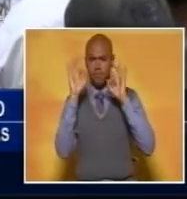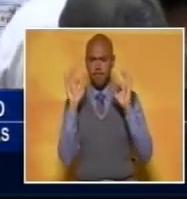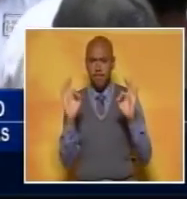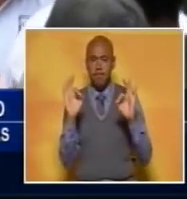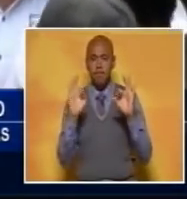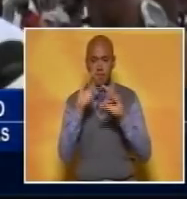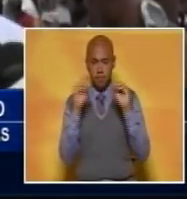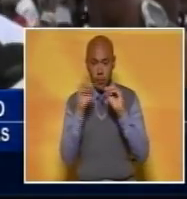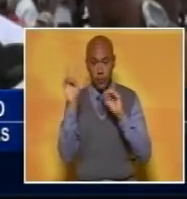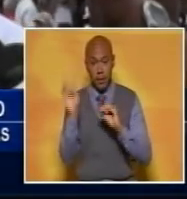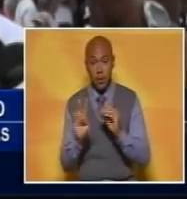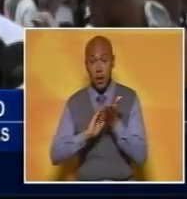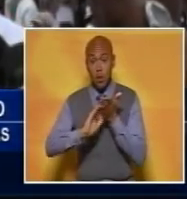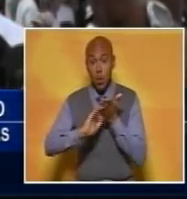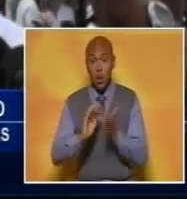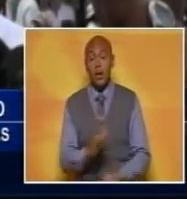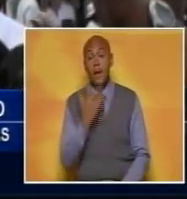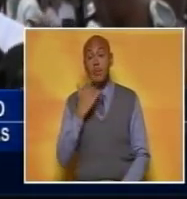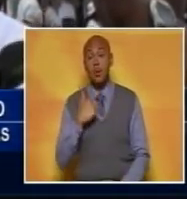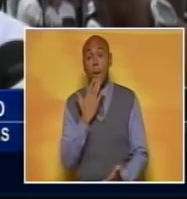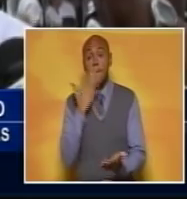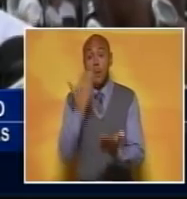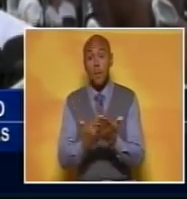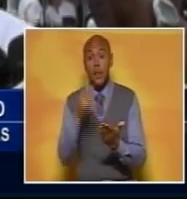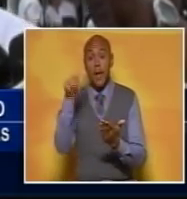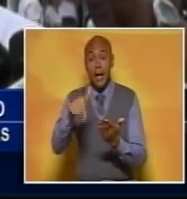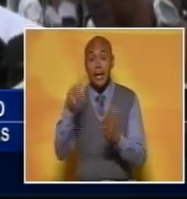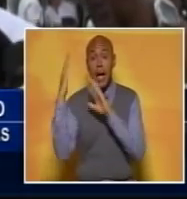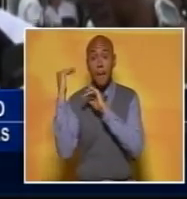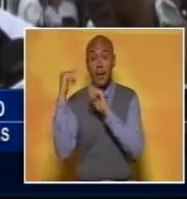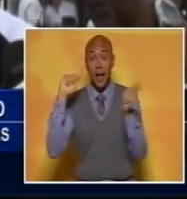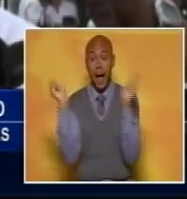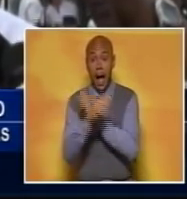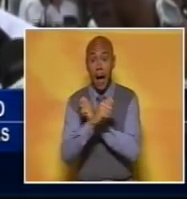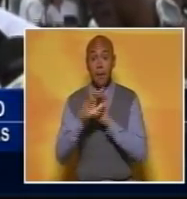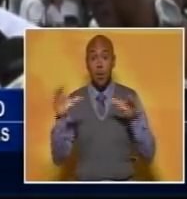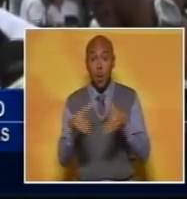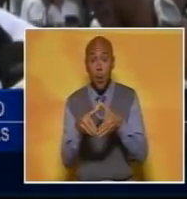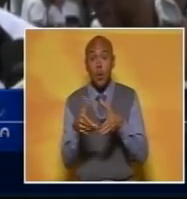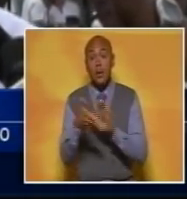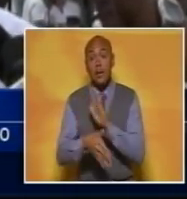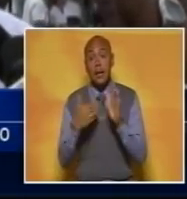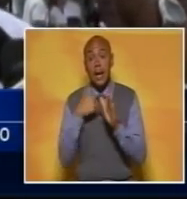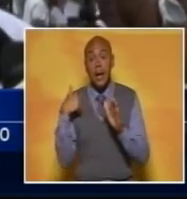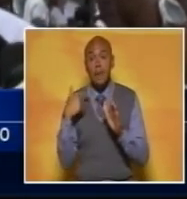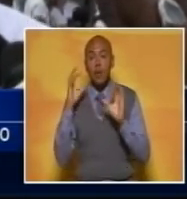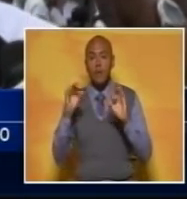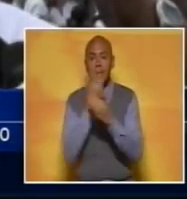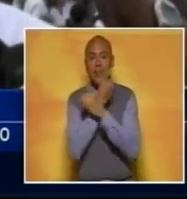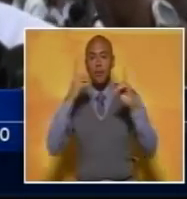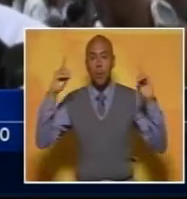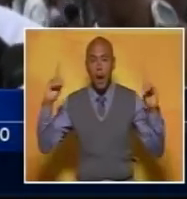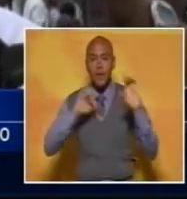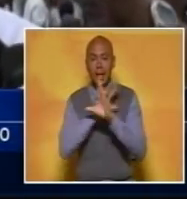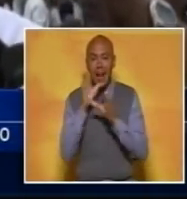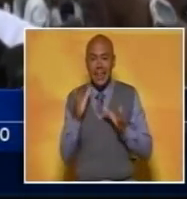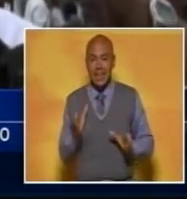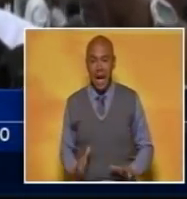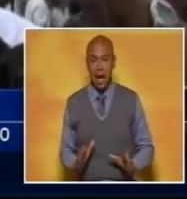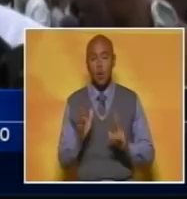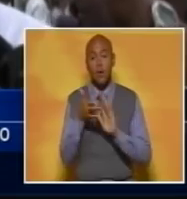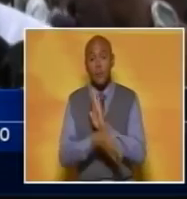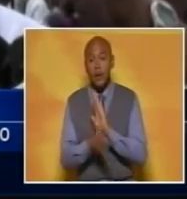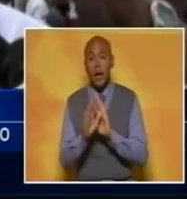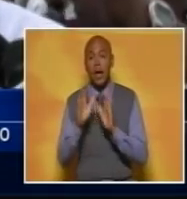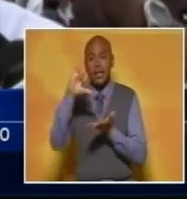del país. ¿Qué proponemos nosotros desde Esperanza por el Cambio? Una democracia cristiana de centro, un gobierno que tenga